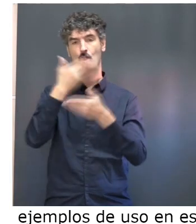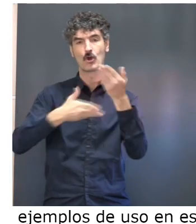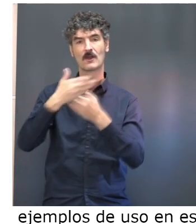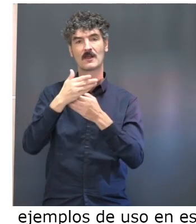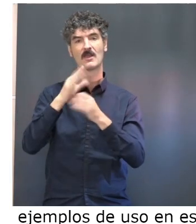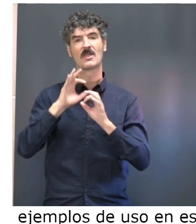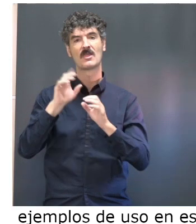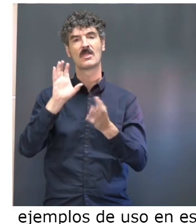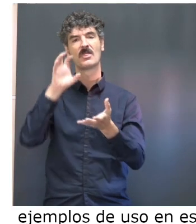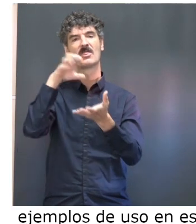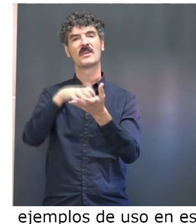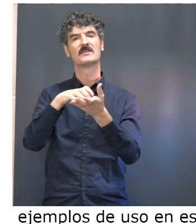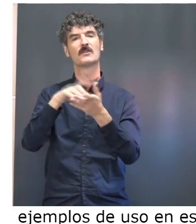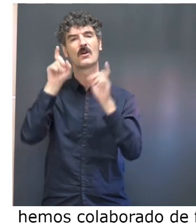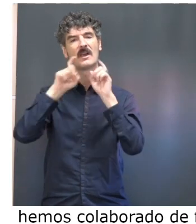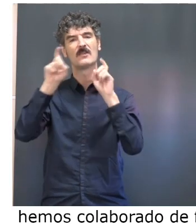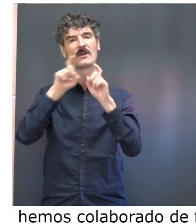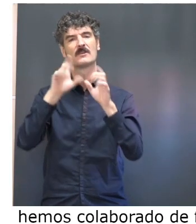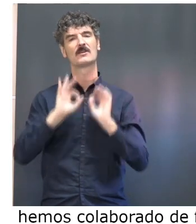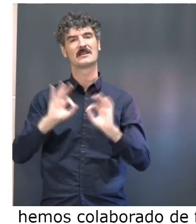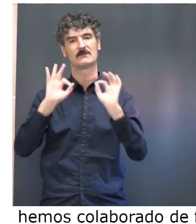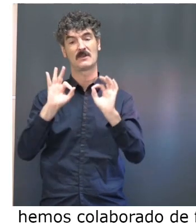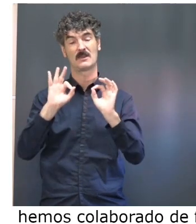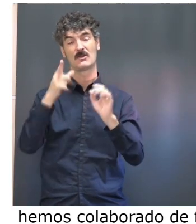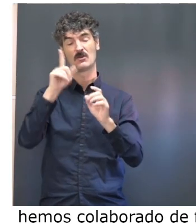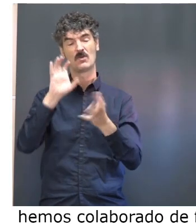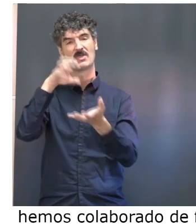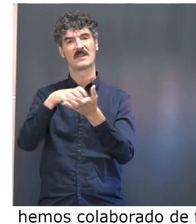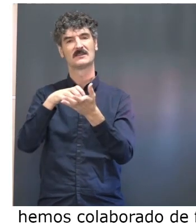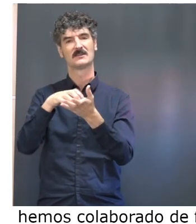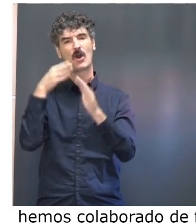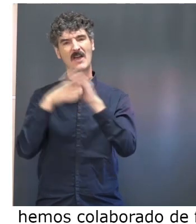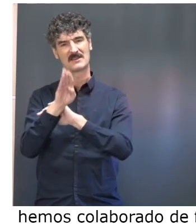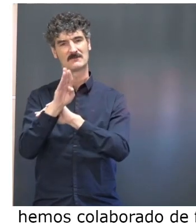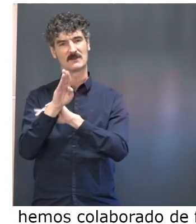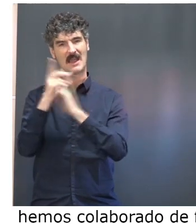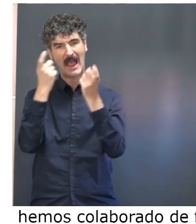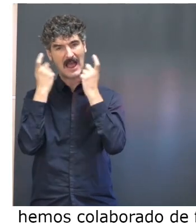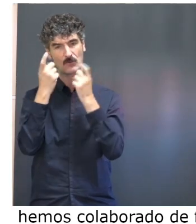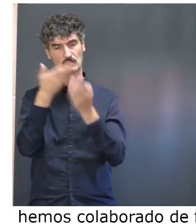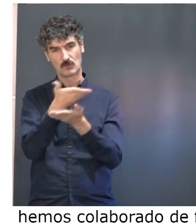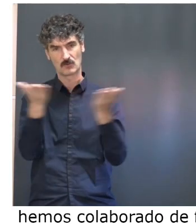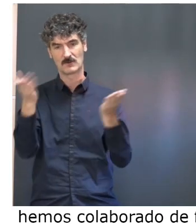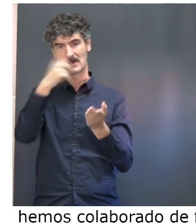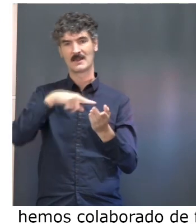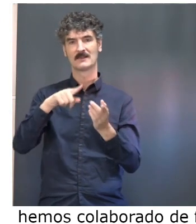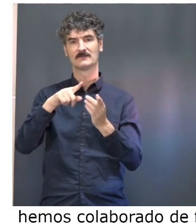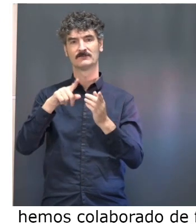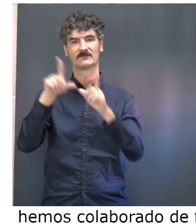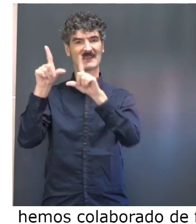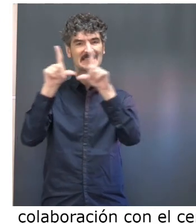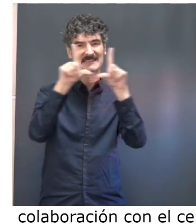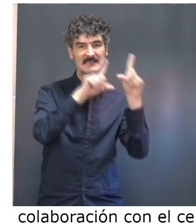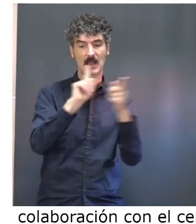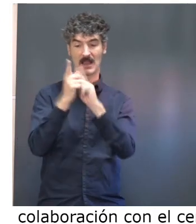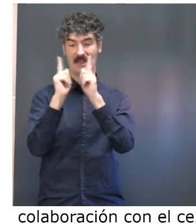Educación Especial Alborada. Queríamos hacer un centro mucho más accesible para nuestros alumnos, y luego señalizar, ¿no? Cambiamos la